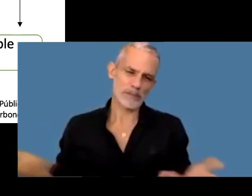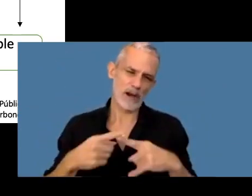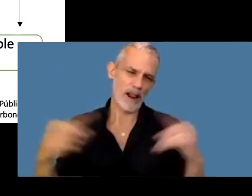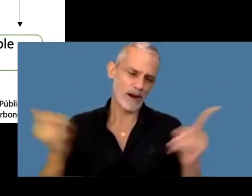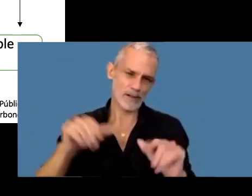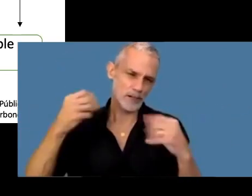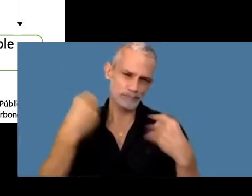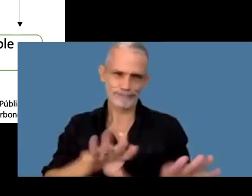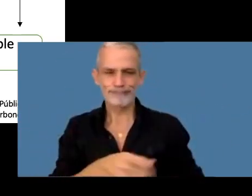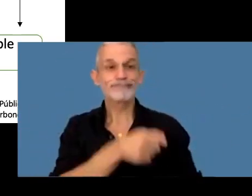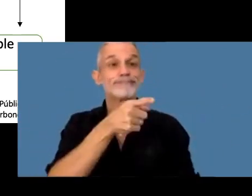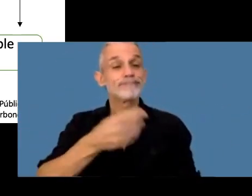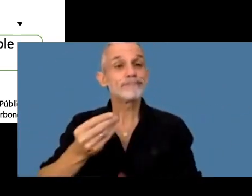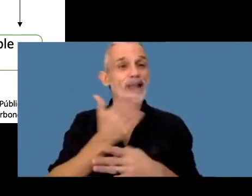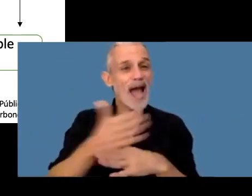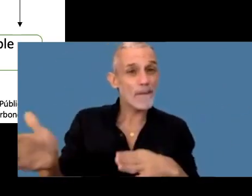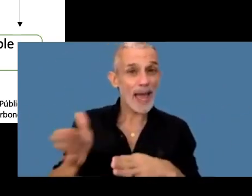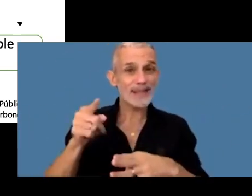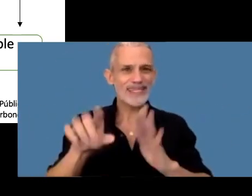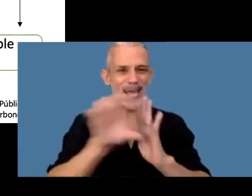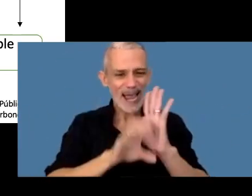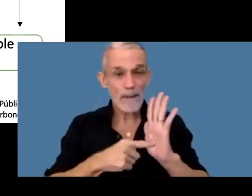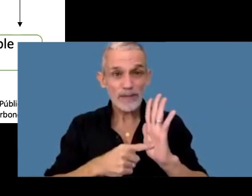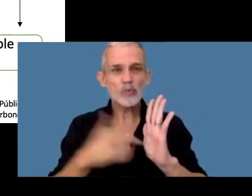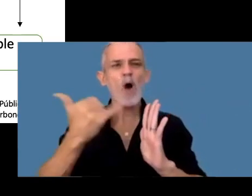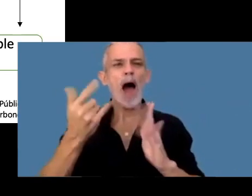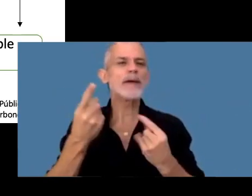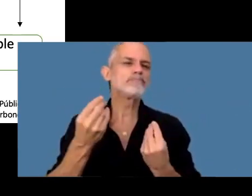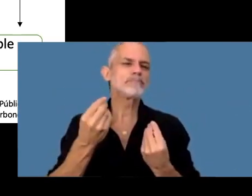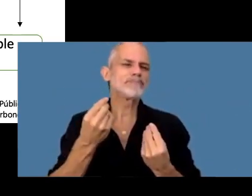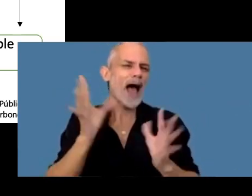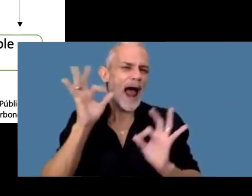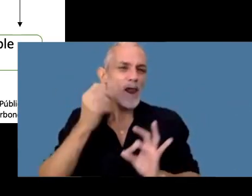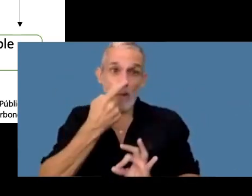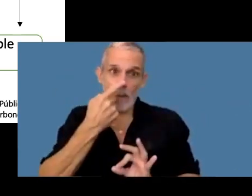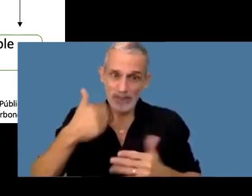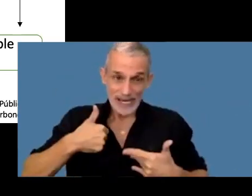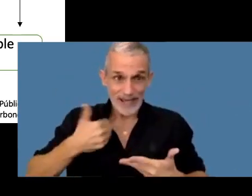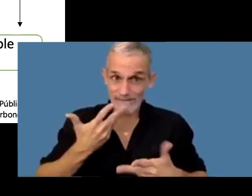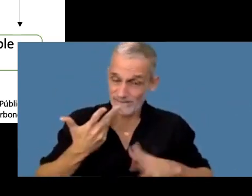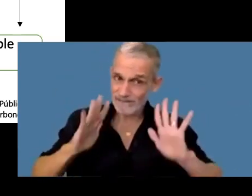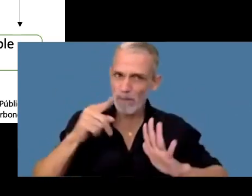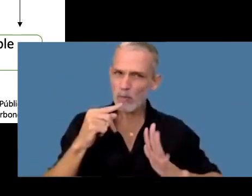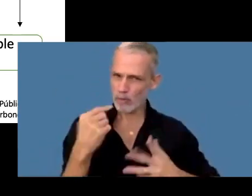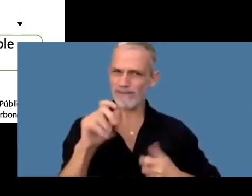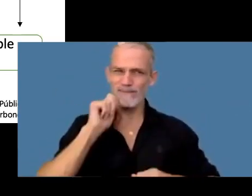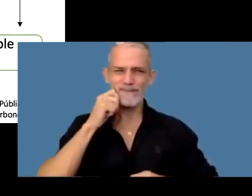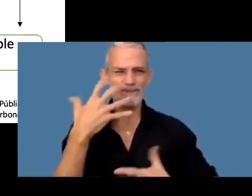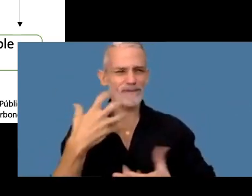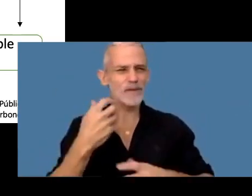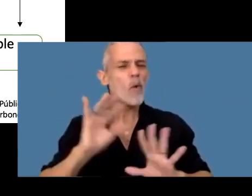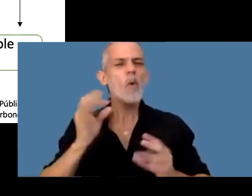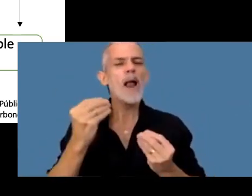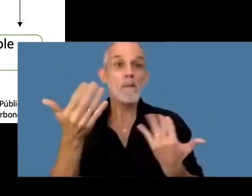eso, este capítulo tiene un condimento que me parece muy interesante y muy atractivo, que es la posibilidad